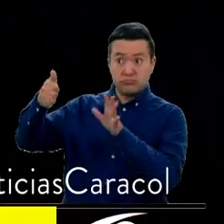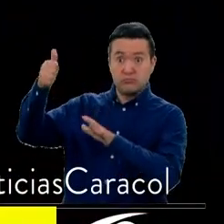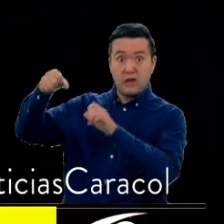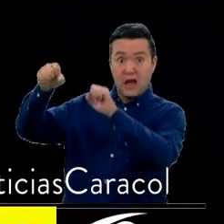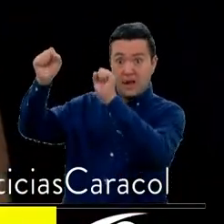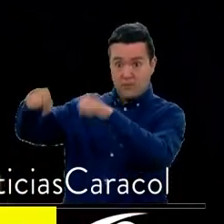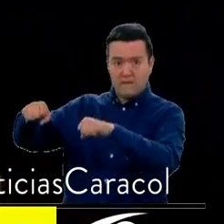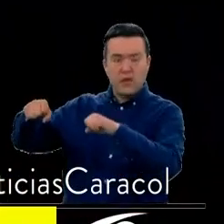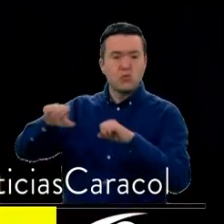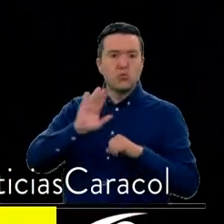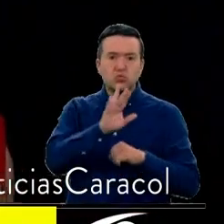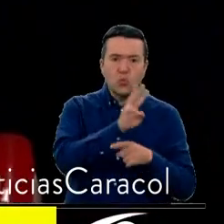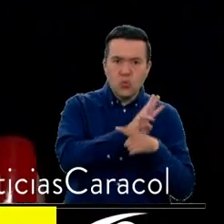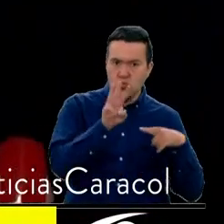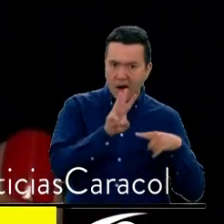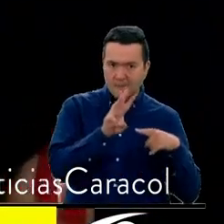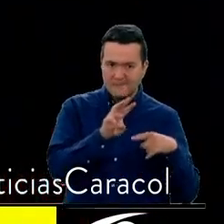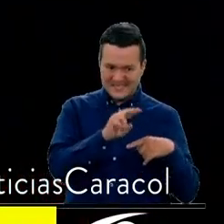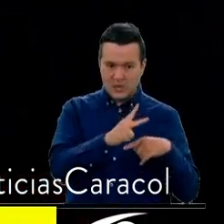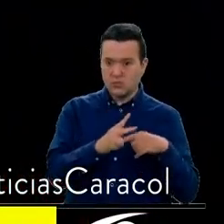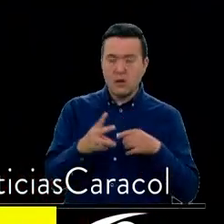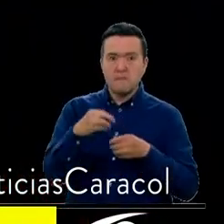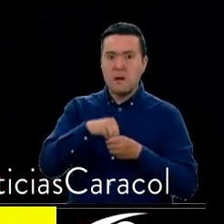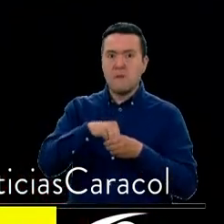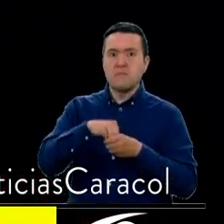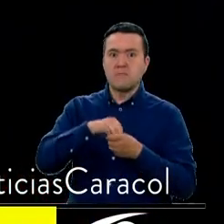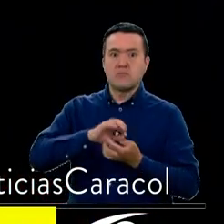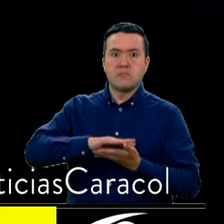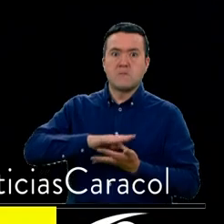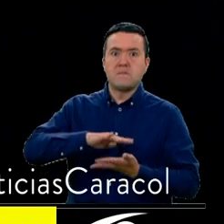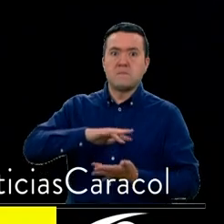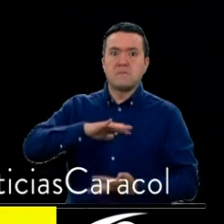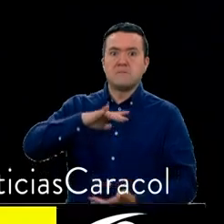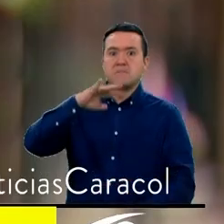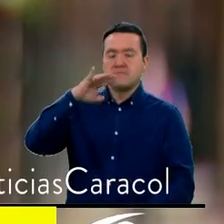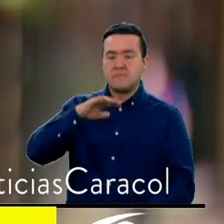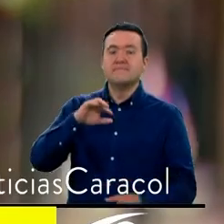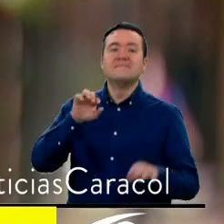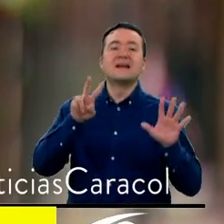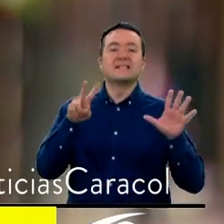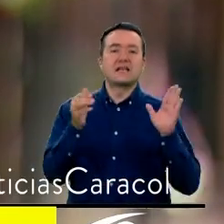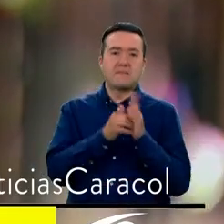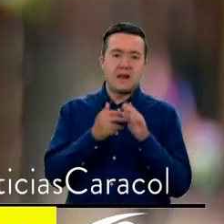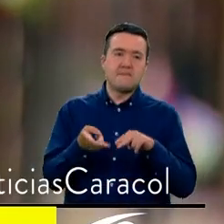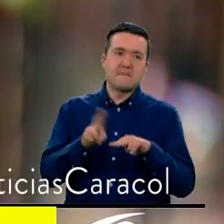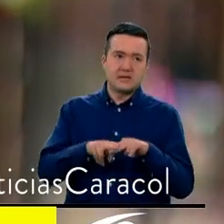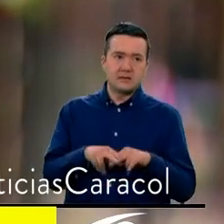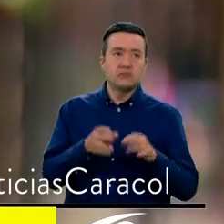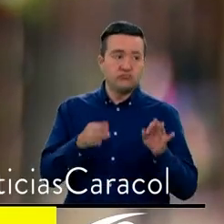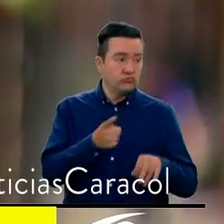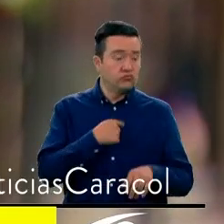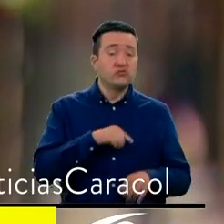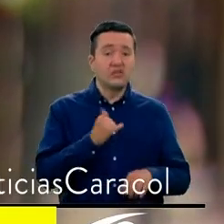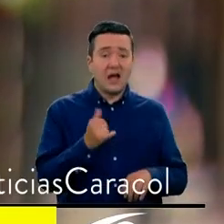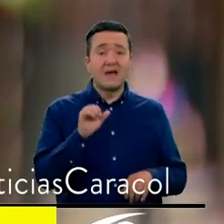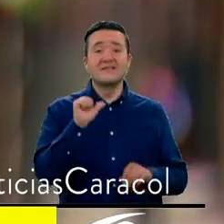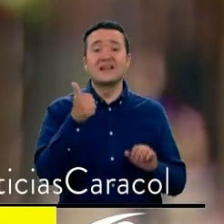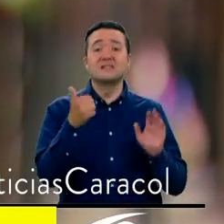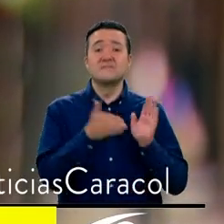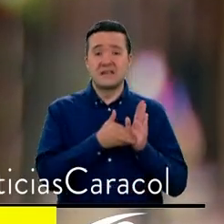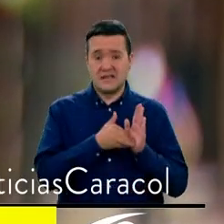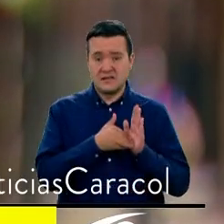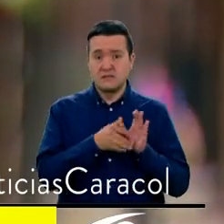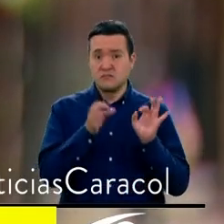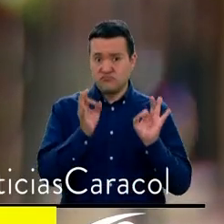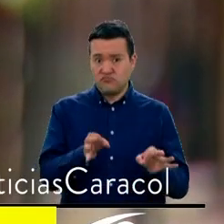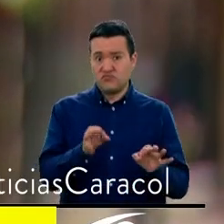El precio del certificado que él emite también aumentó en 7.000 pesos. Llevamos más de 10.000 credenciales emitidas, más de